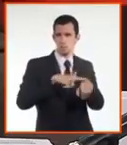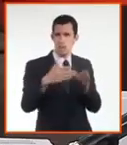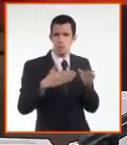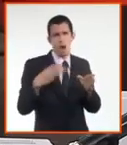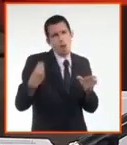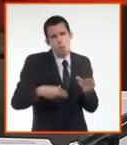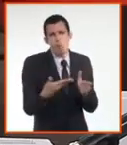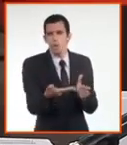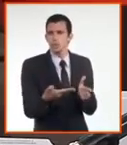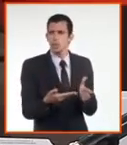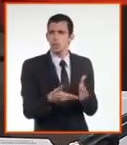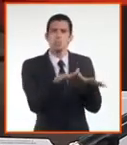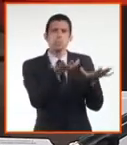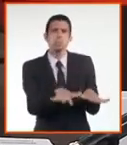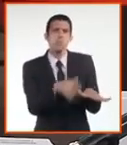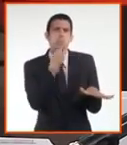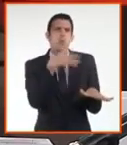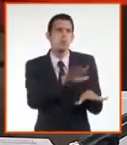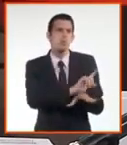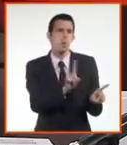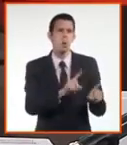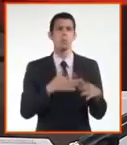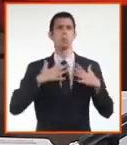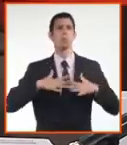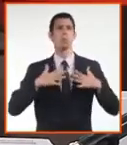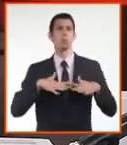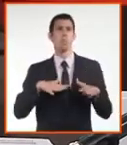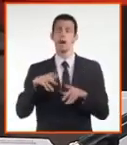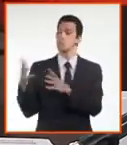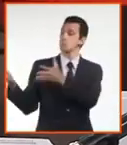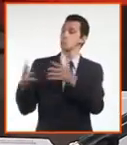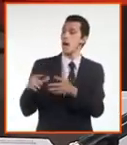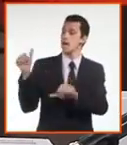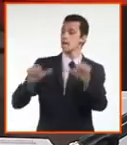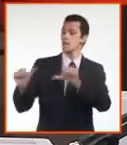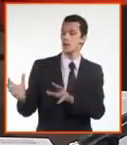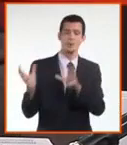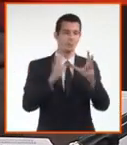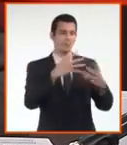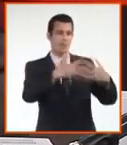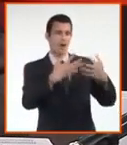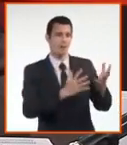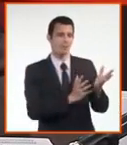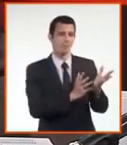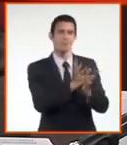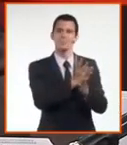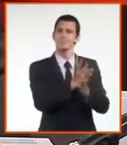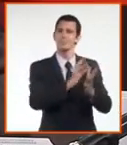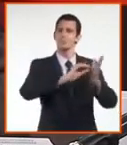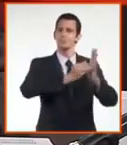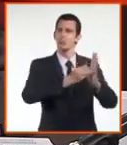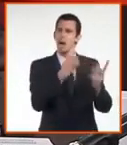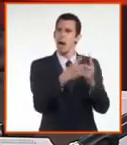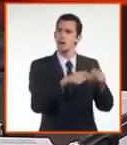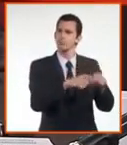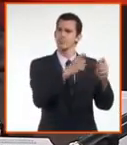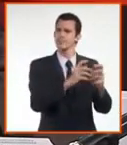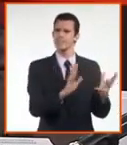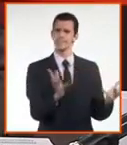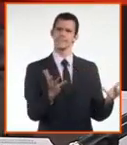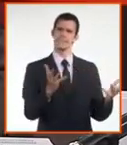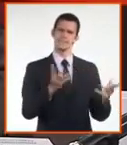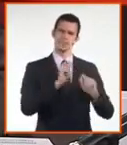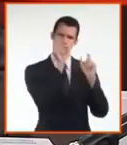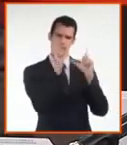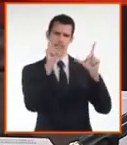esa planta en todo el aspecto civil todos los sistemas de clima y próximamente debemos comenzar la